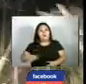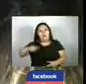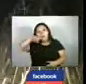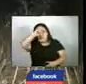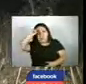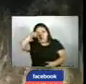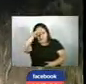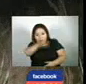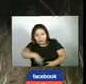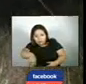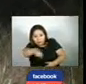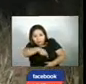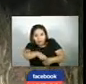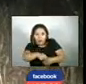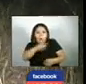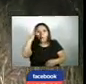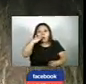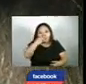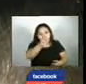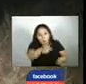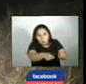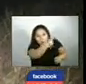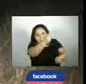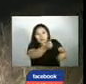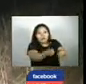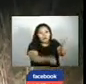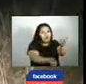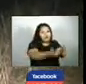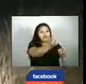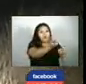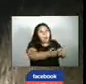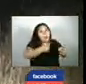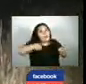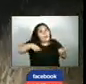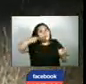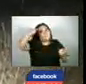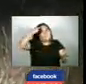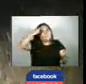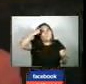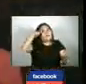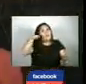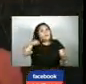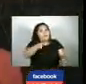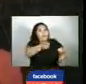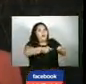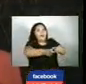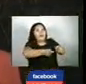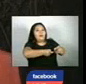cultivos se queman así una parte, un área, según ellos están controlado, pero